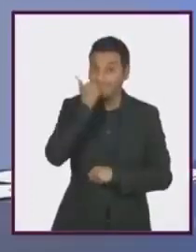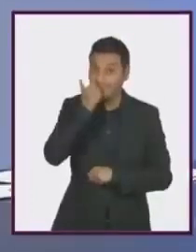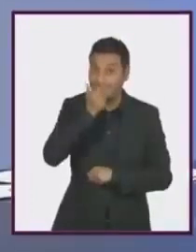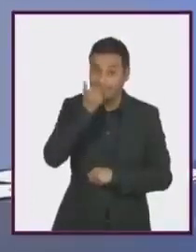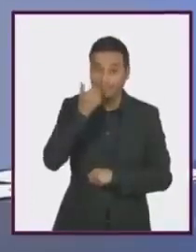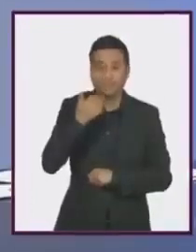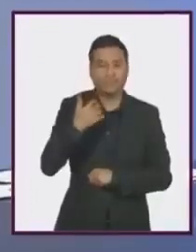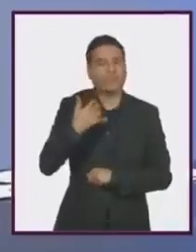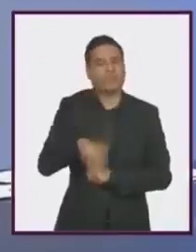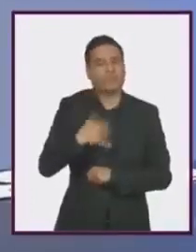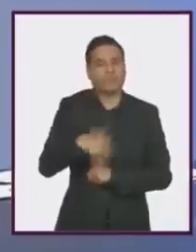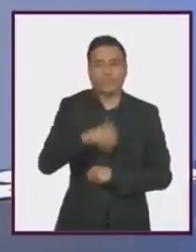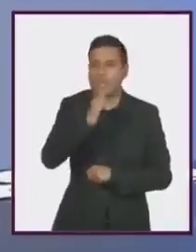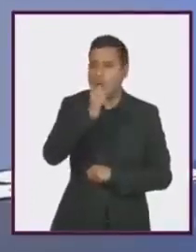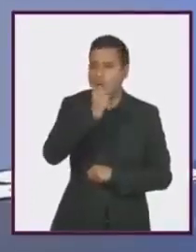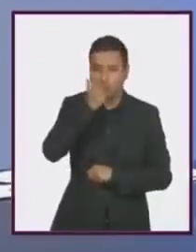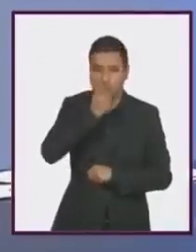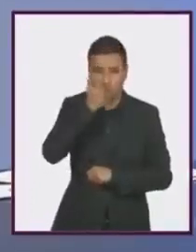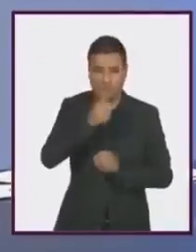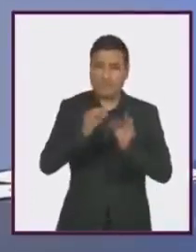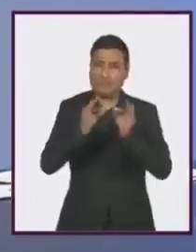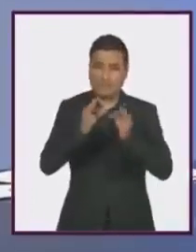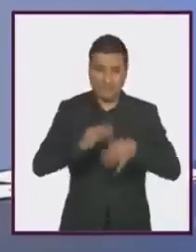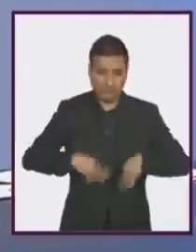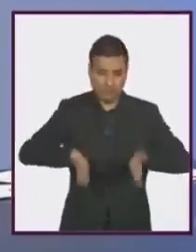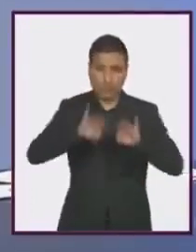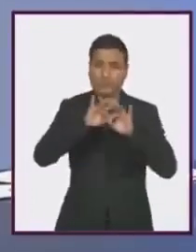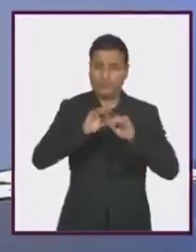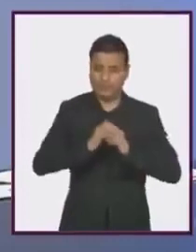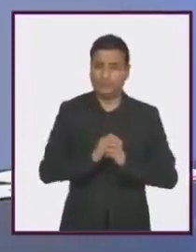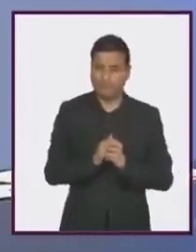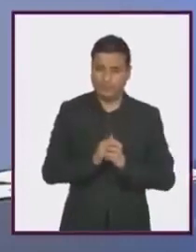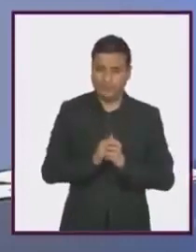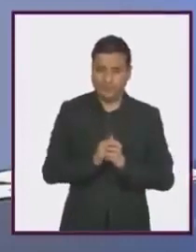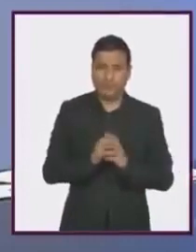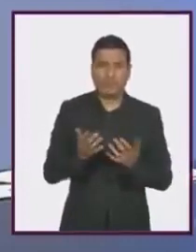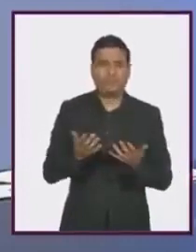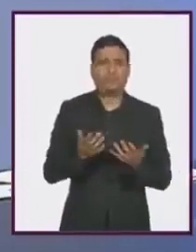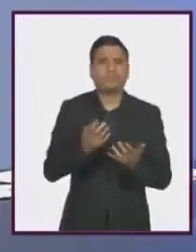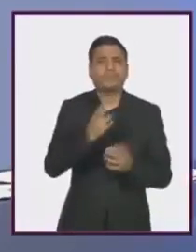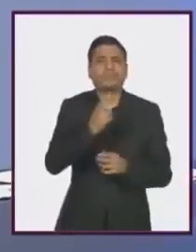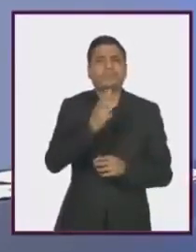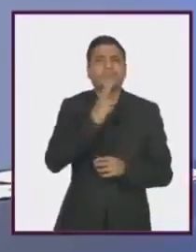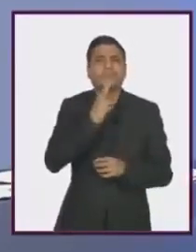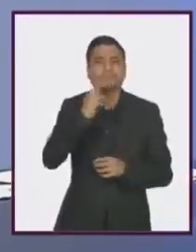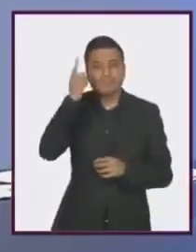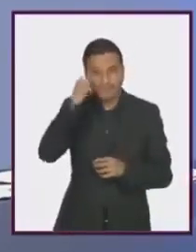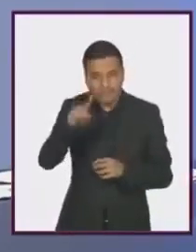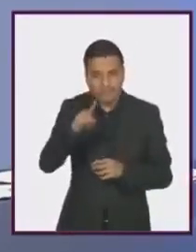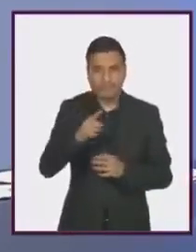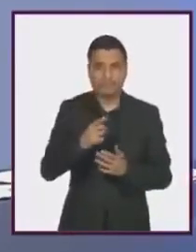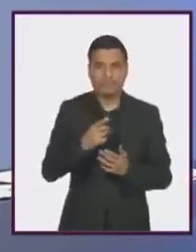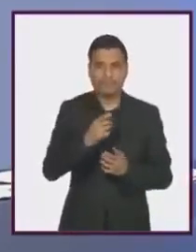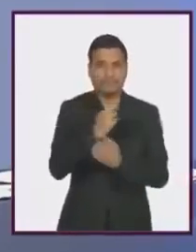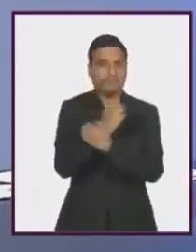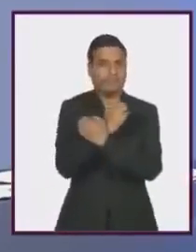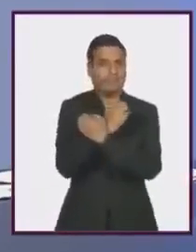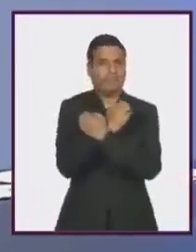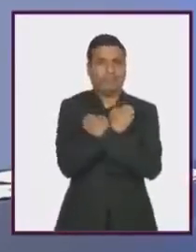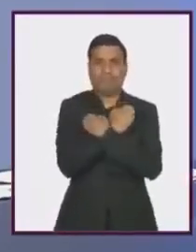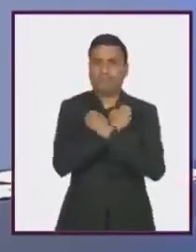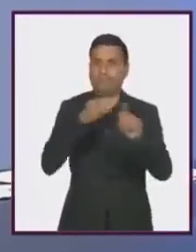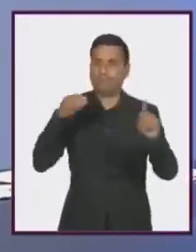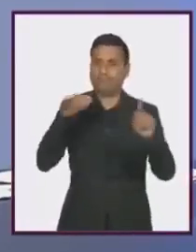es donde va a aterrizar el acto educativo, precisamente a encontrar un sentido a su educación. No se trata